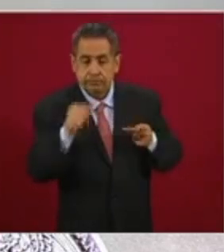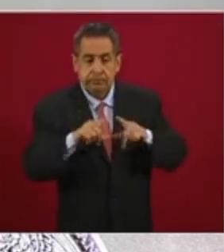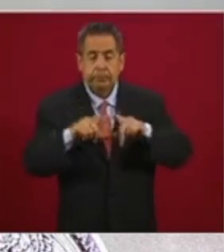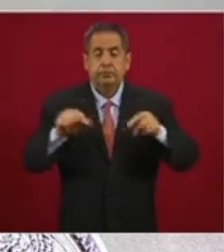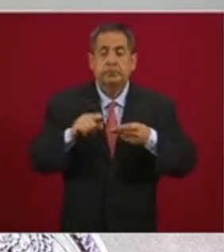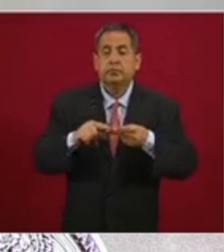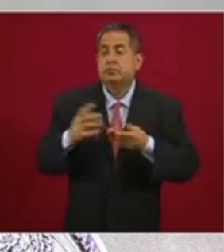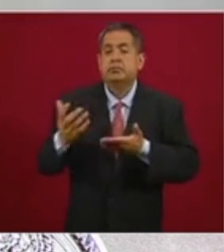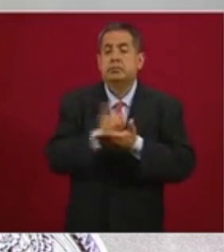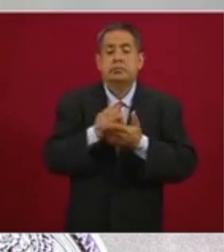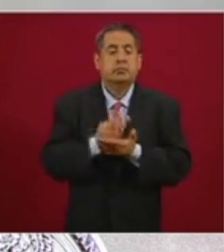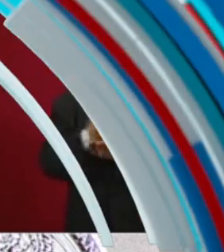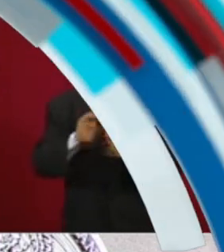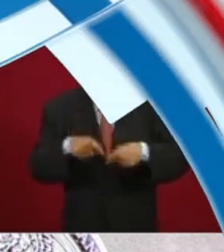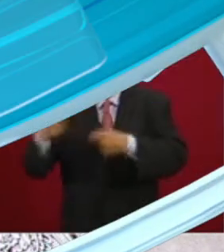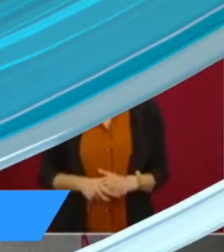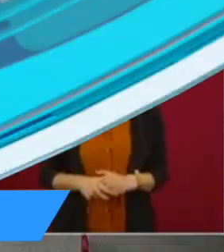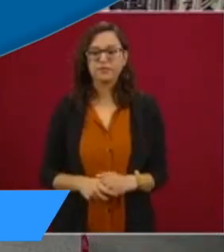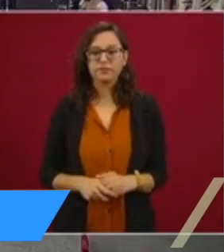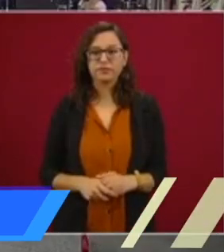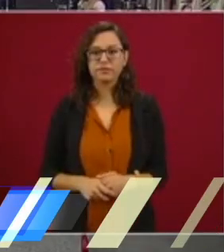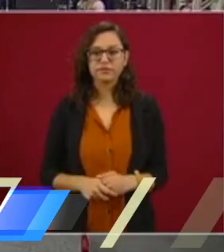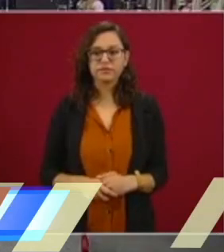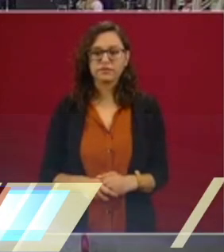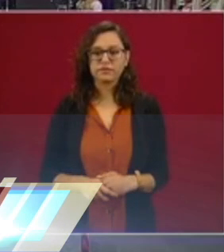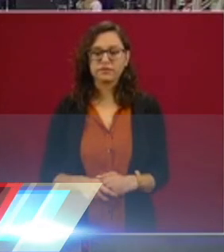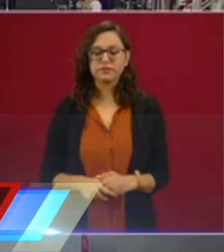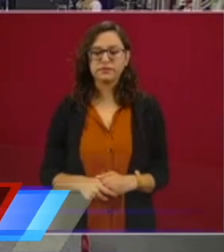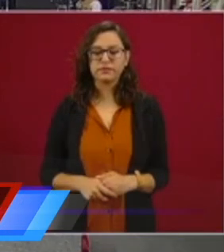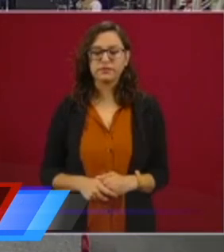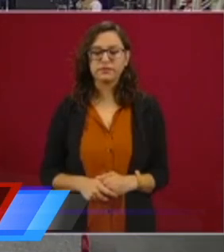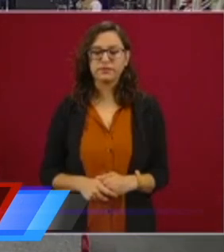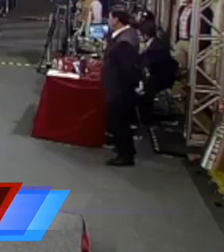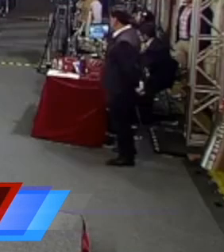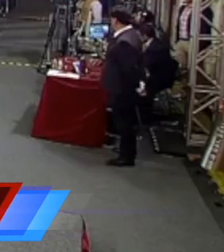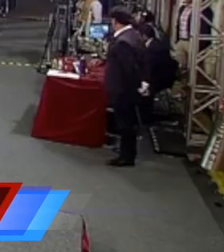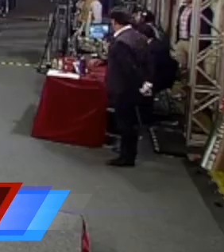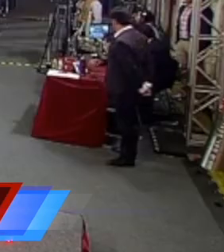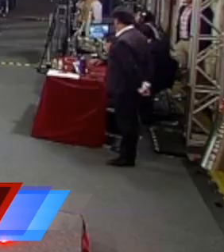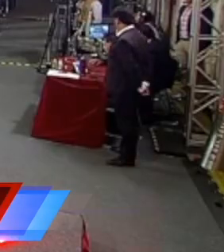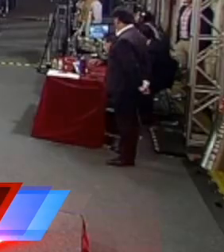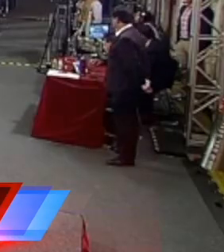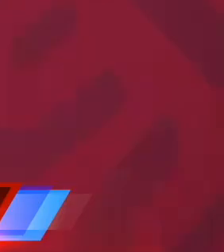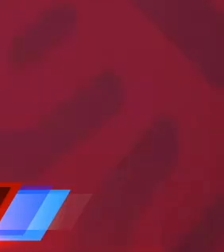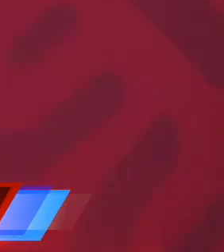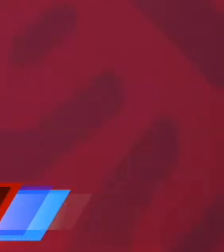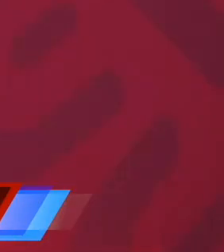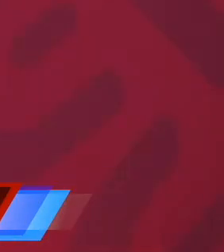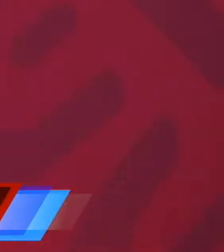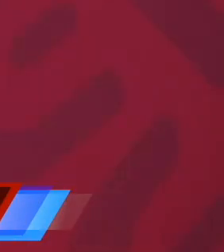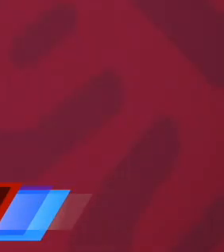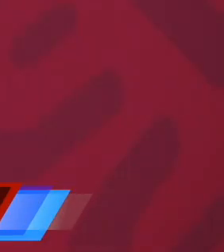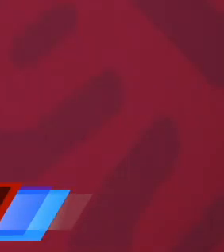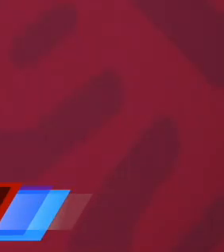premio se le entregará al INSABI. Otro tema abordado por el presidente este lunes fue la recolección de firmas para